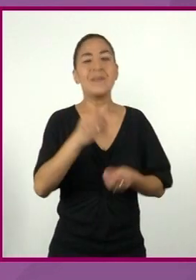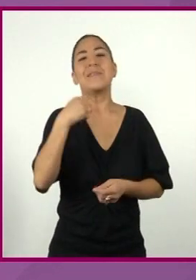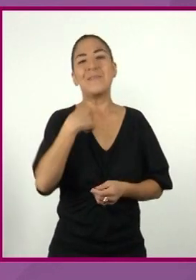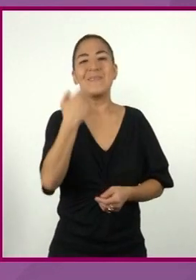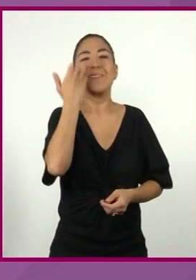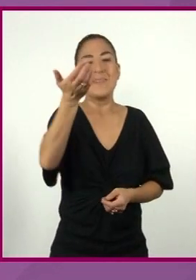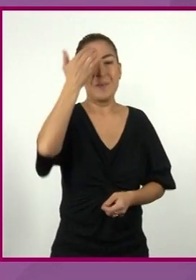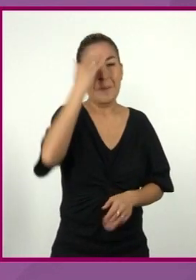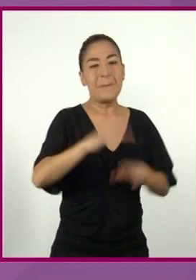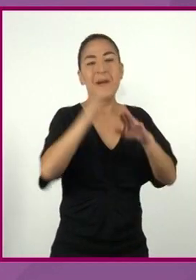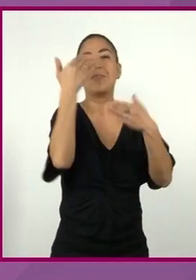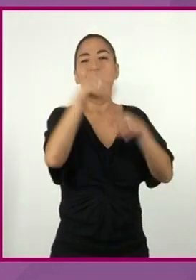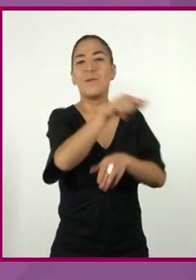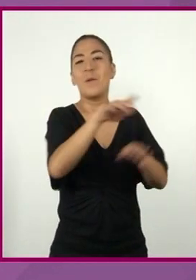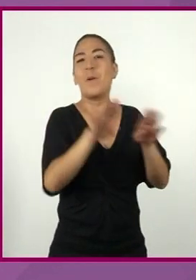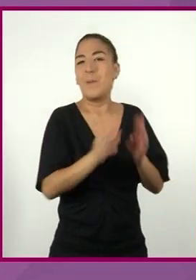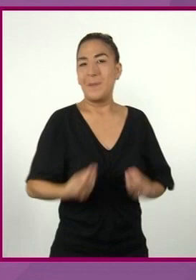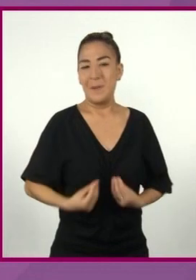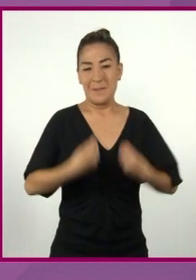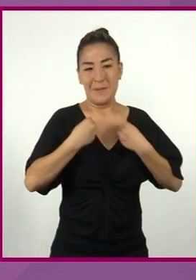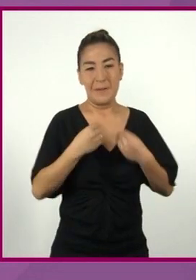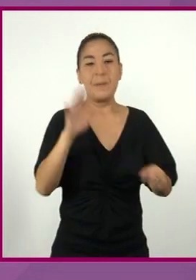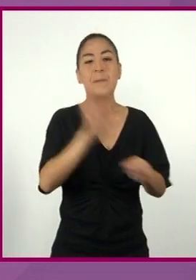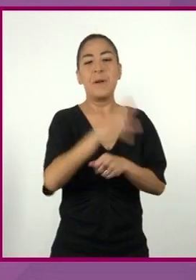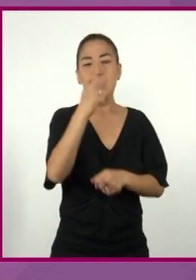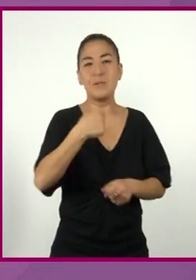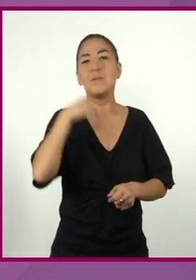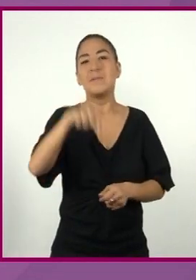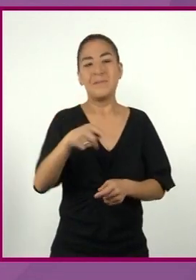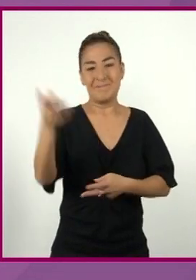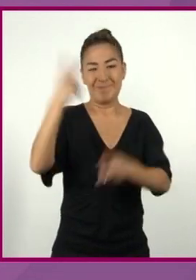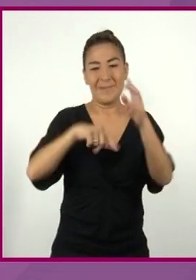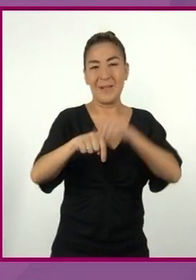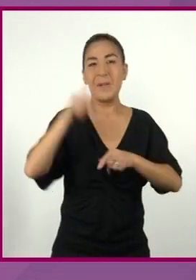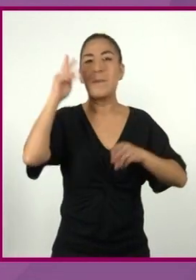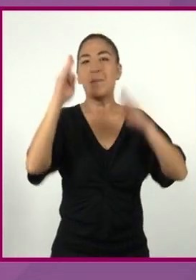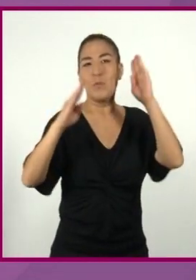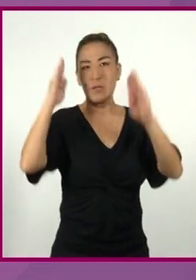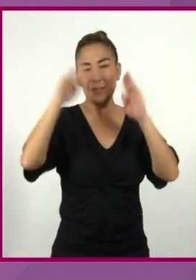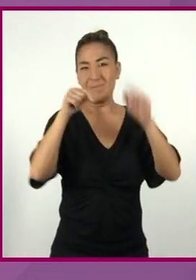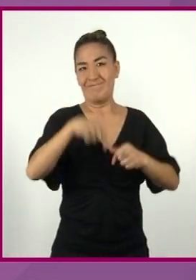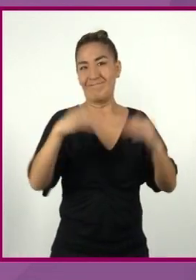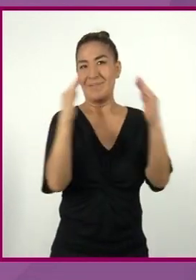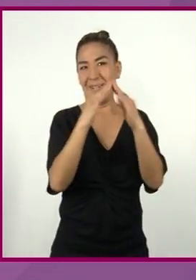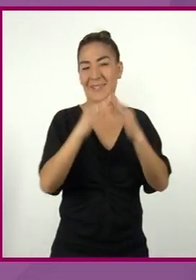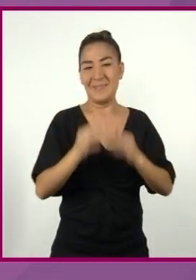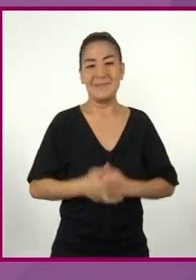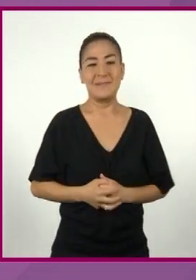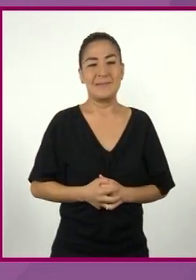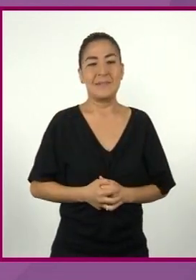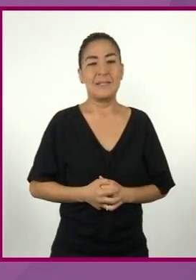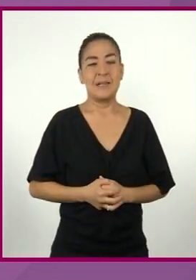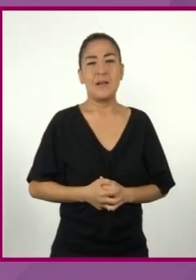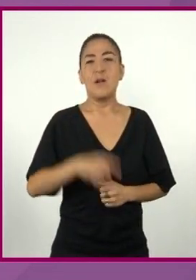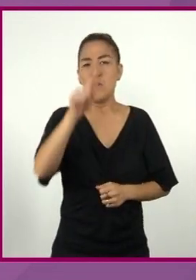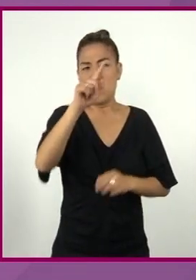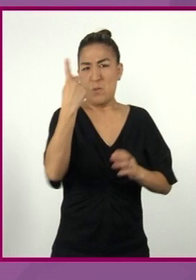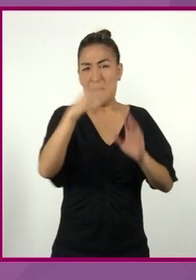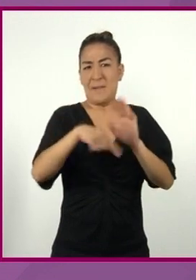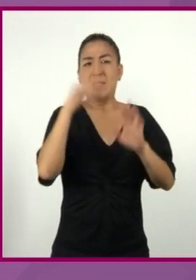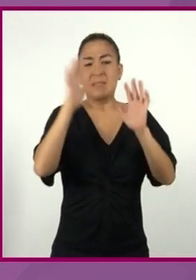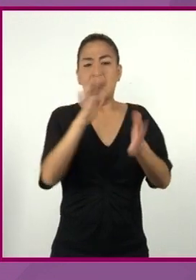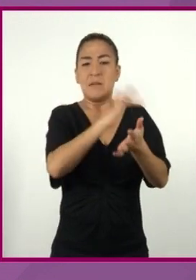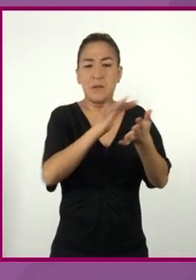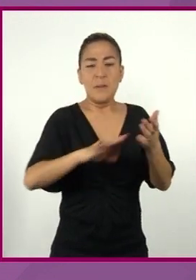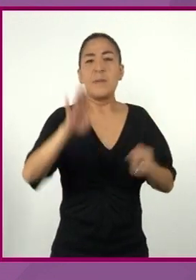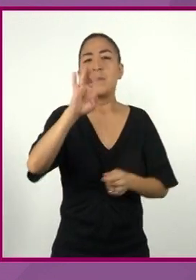de conocer más sobre cómo vivió. Por eso vine a este museo que hicieron en su casa. ¿Alguna vez han leído la biografía